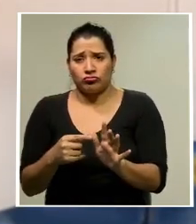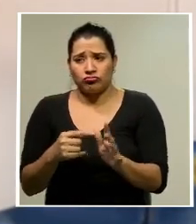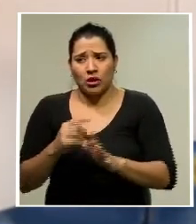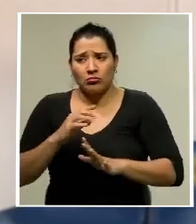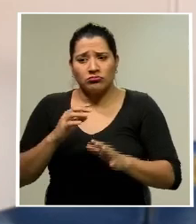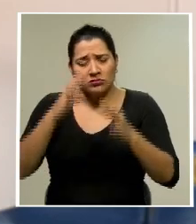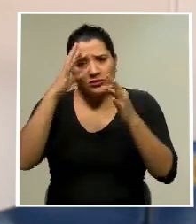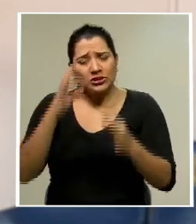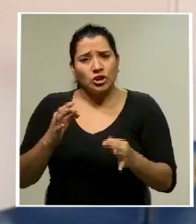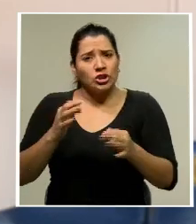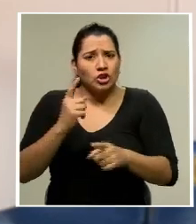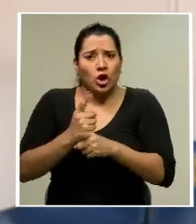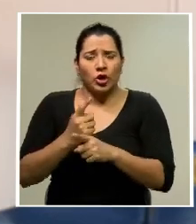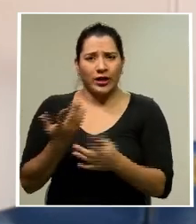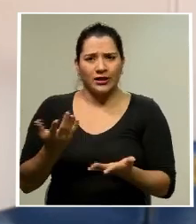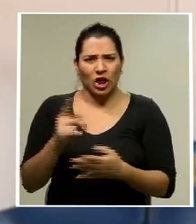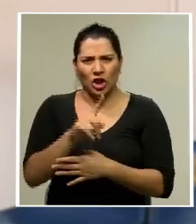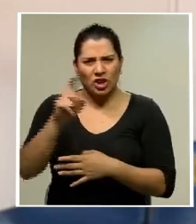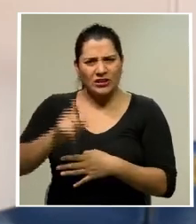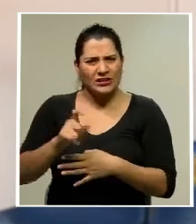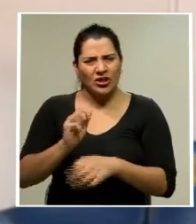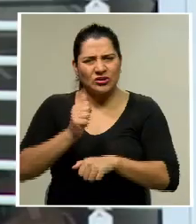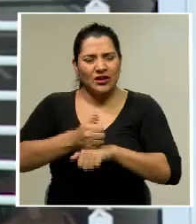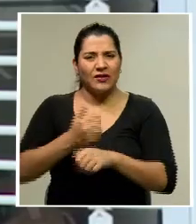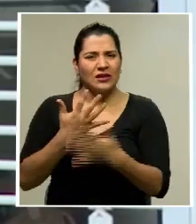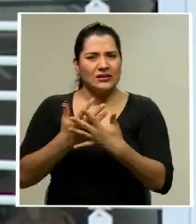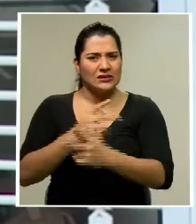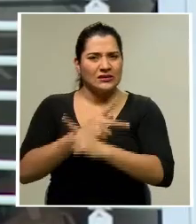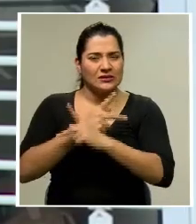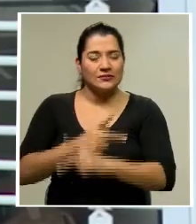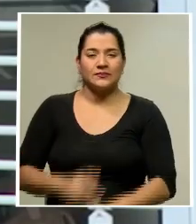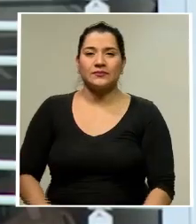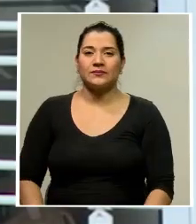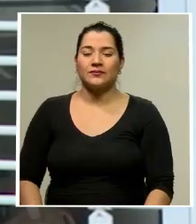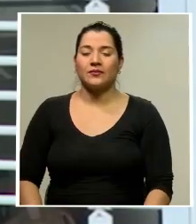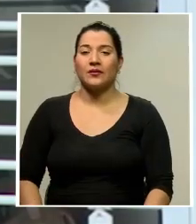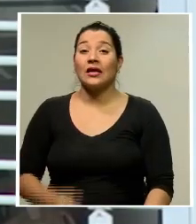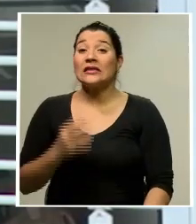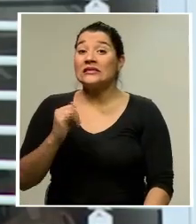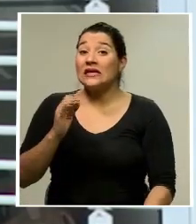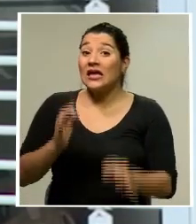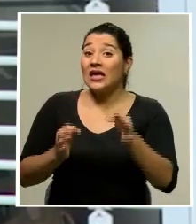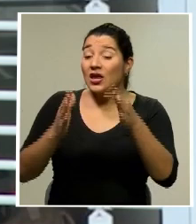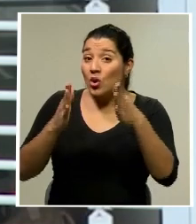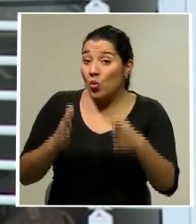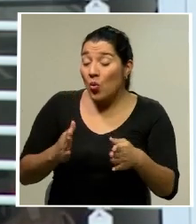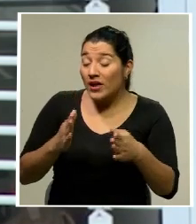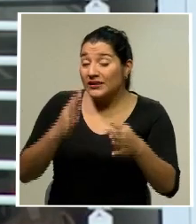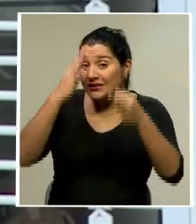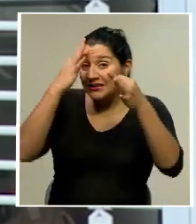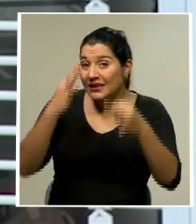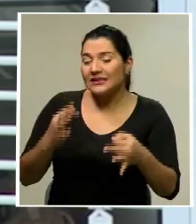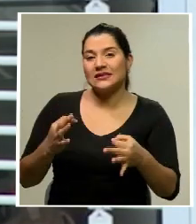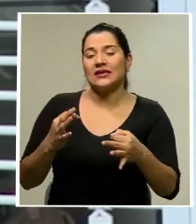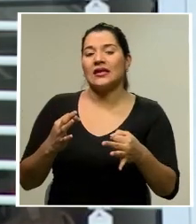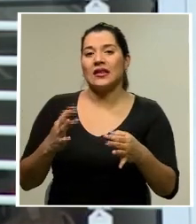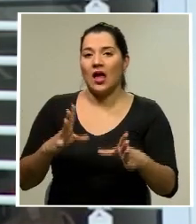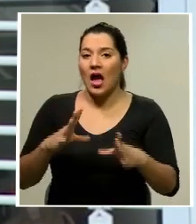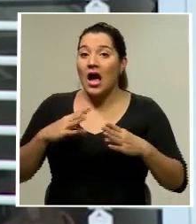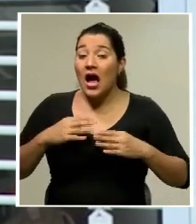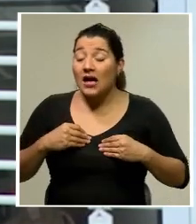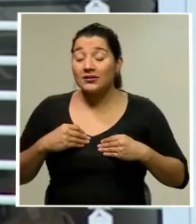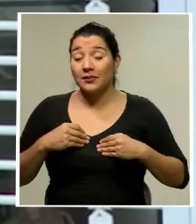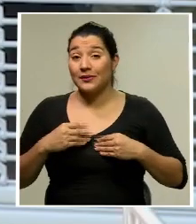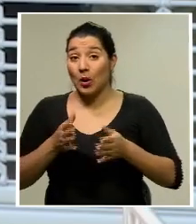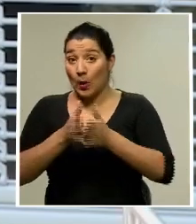del proceso, sin necesaria una prisión preventiva en este caso. Pese a ello, si el juez decide acoger la ineficiencia del proceso, tal como lo pidió